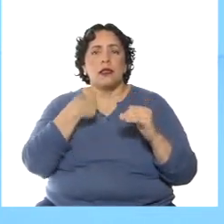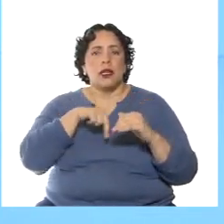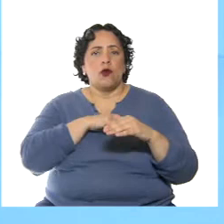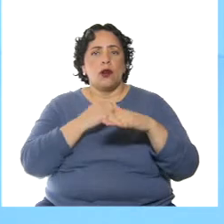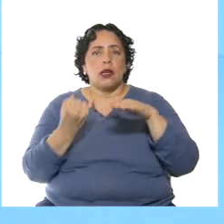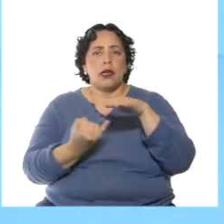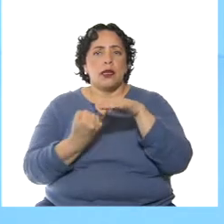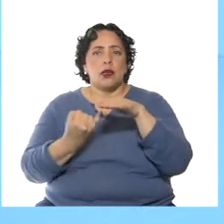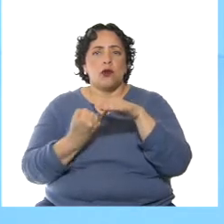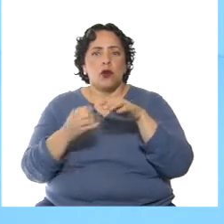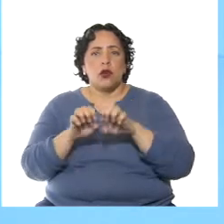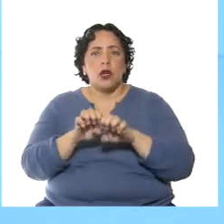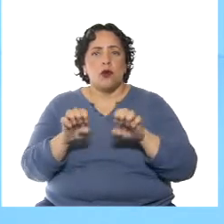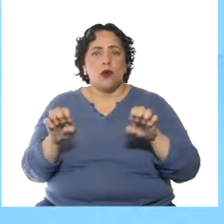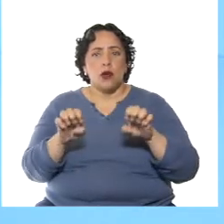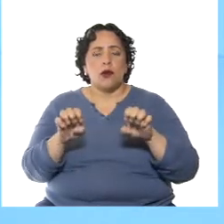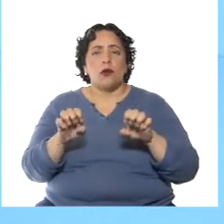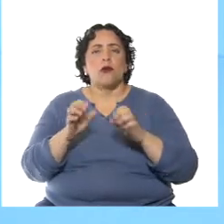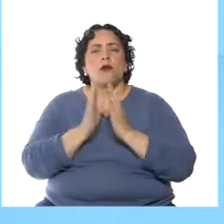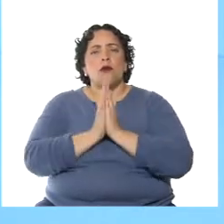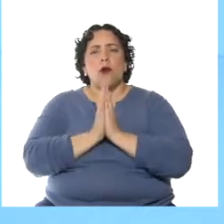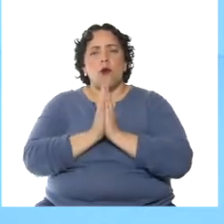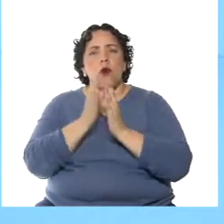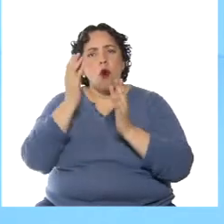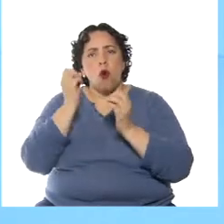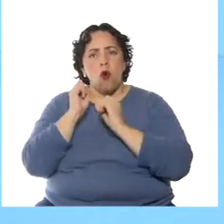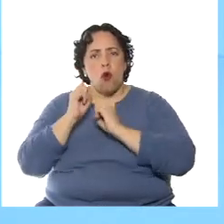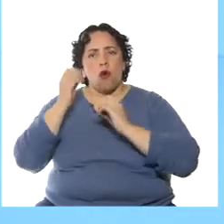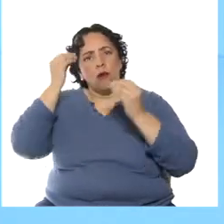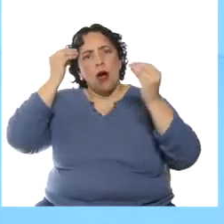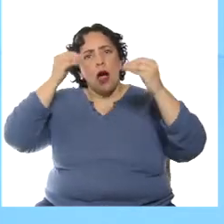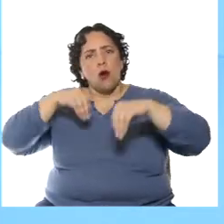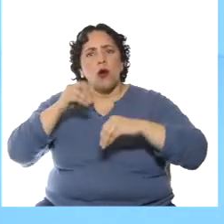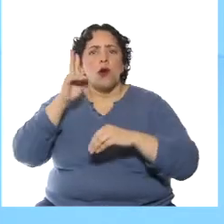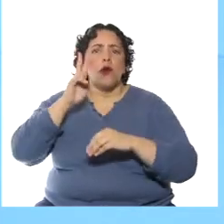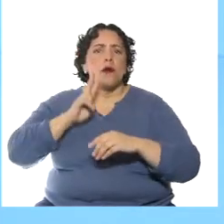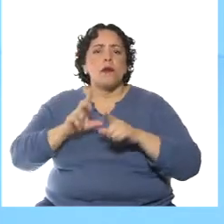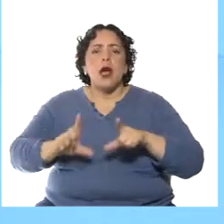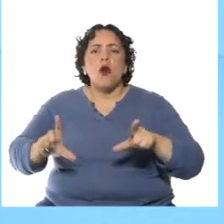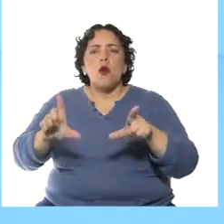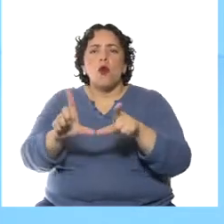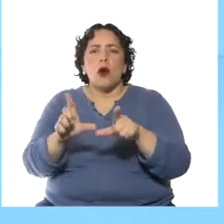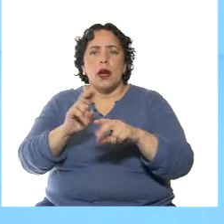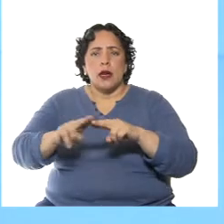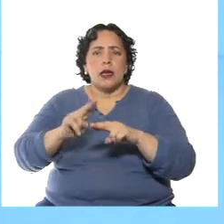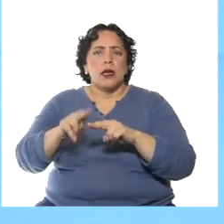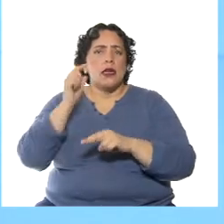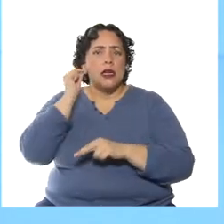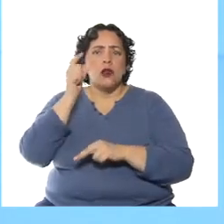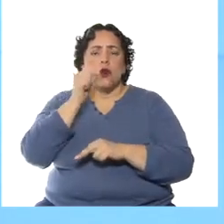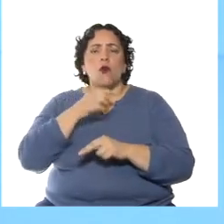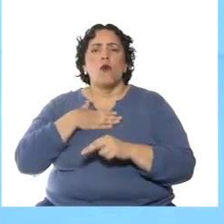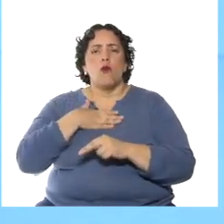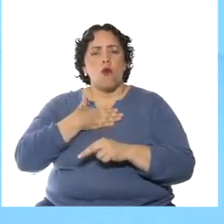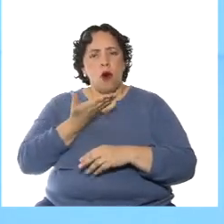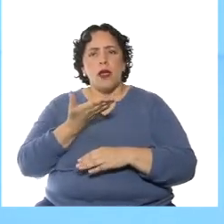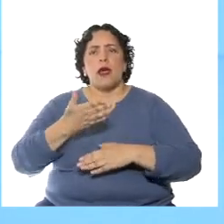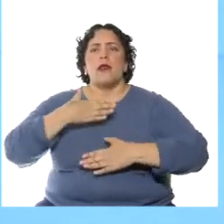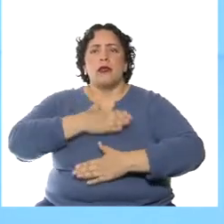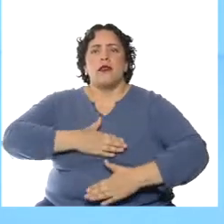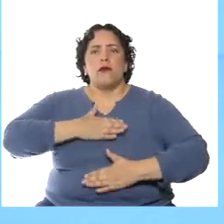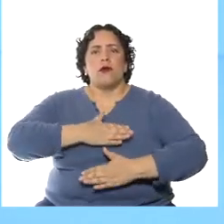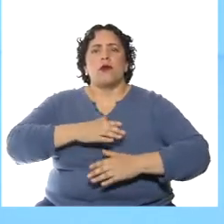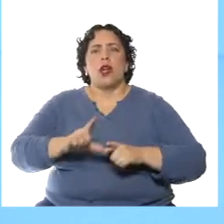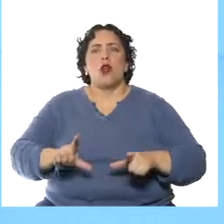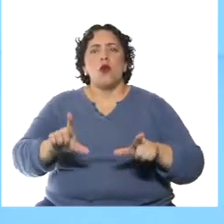entidades que limpiemos, organicemos espacios para que nuestras niñas y niños puedan disfrutar de esas